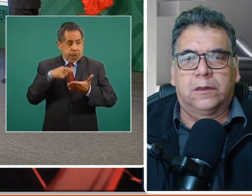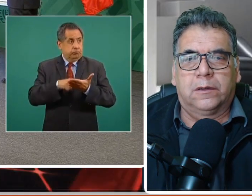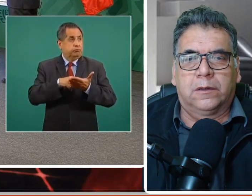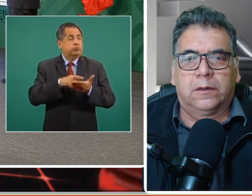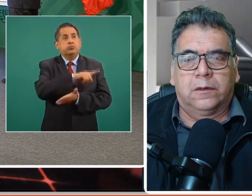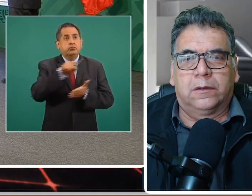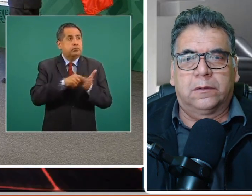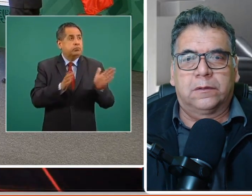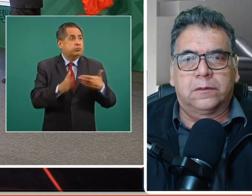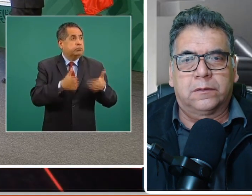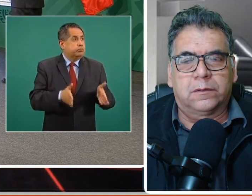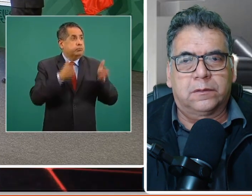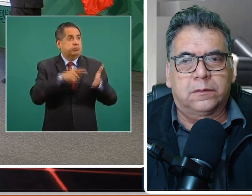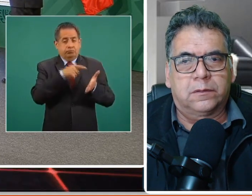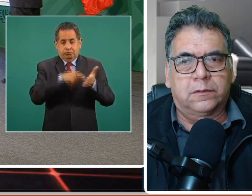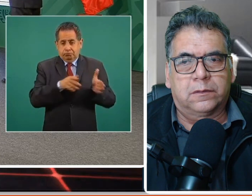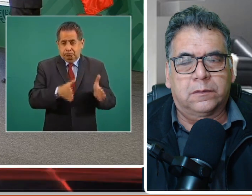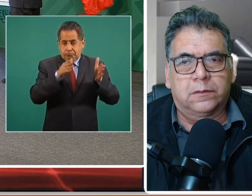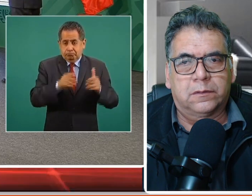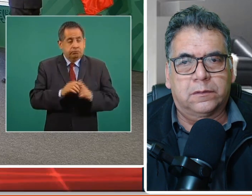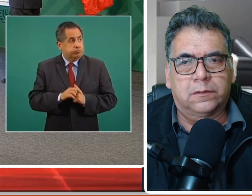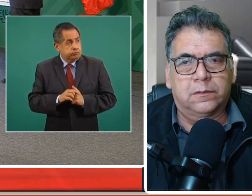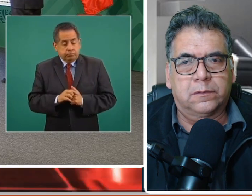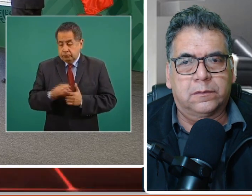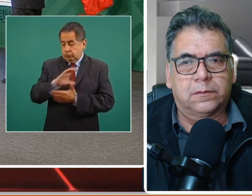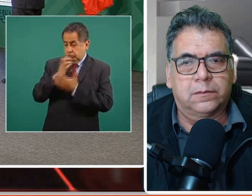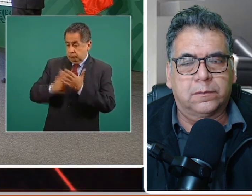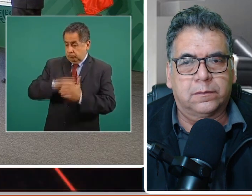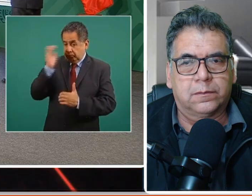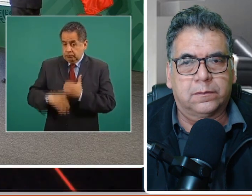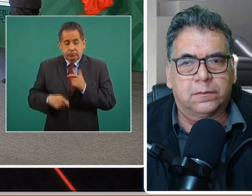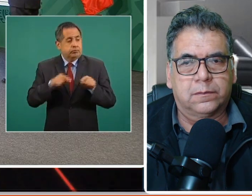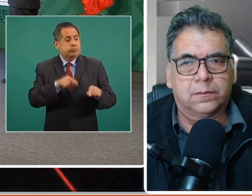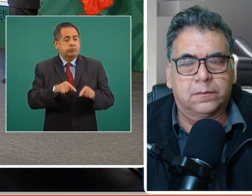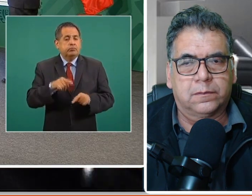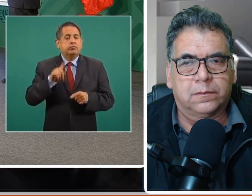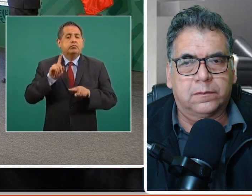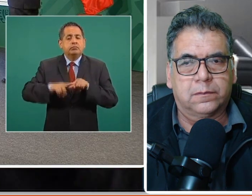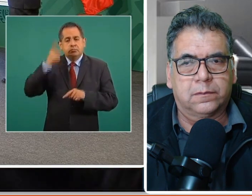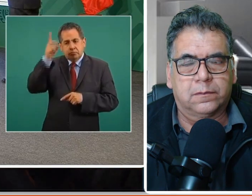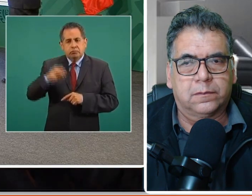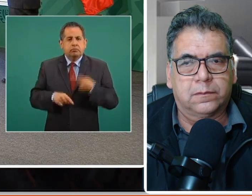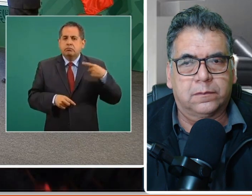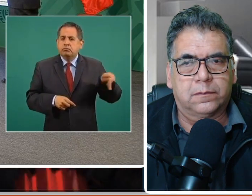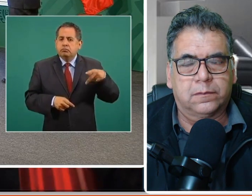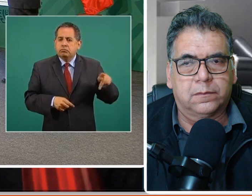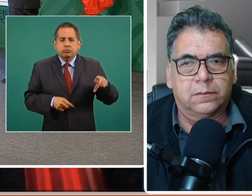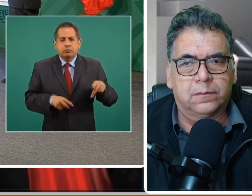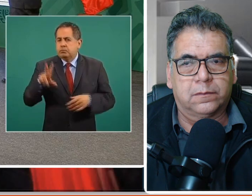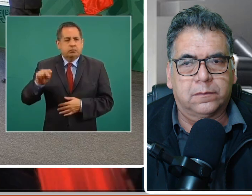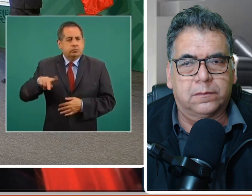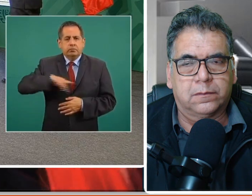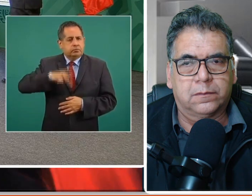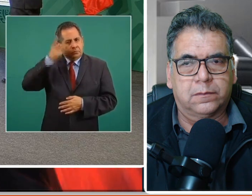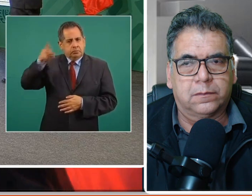sus instalaciones, concluida la vigencia, son propiedad del proveedor, no del